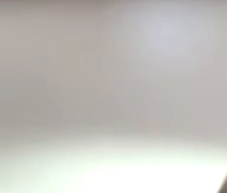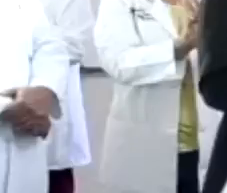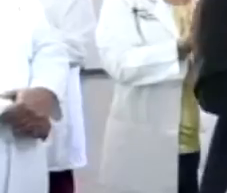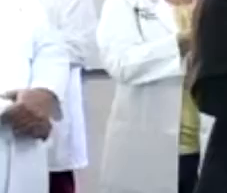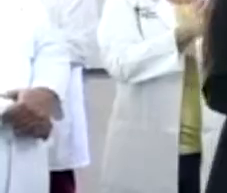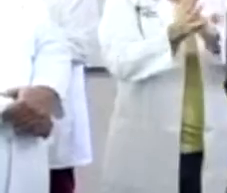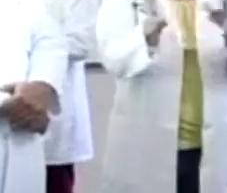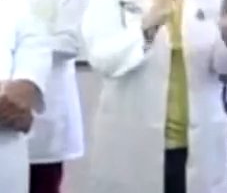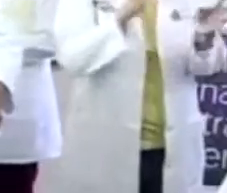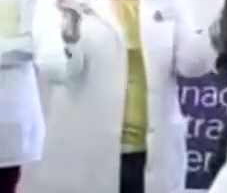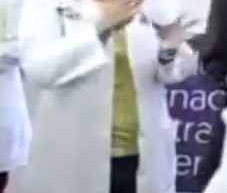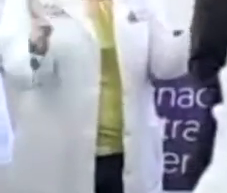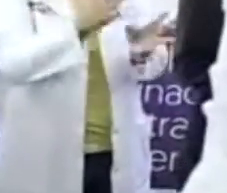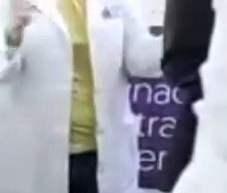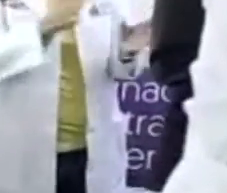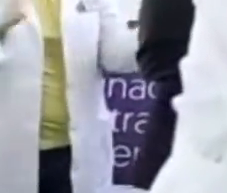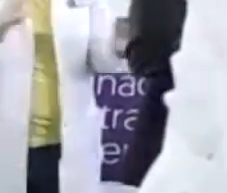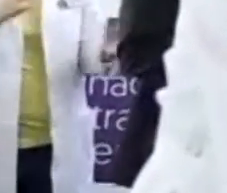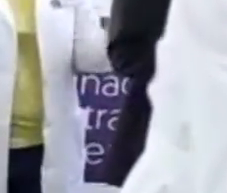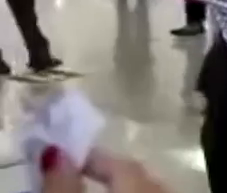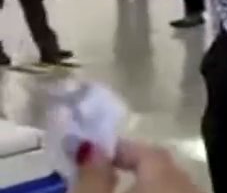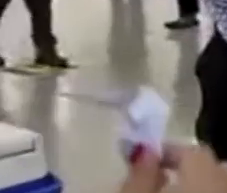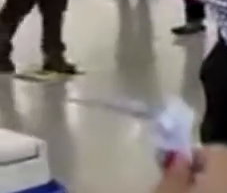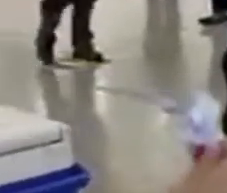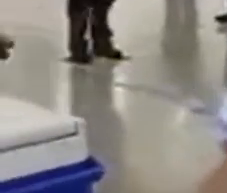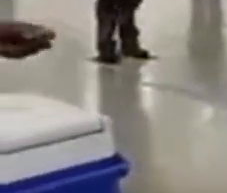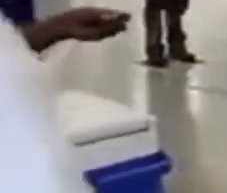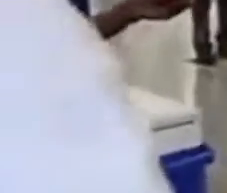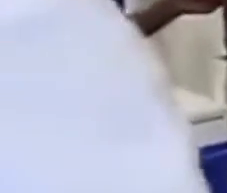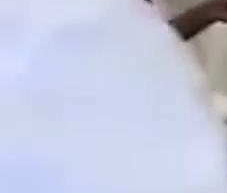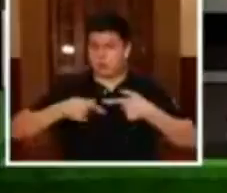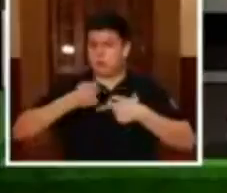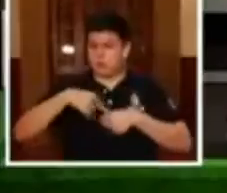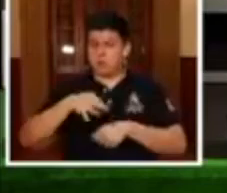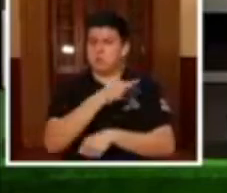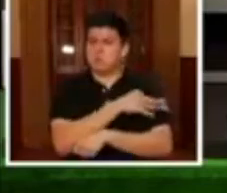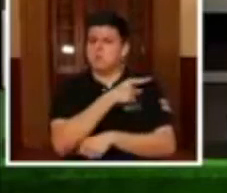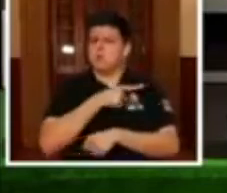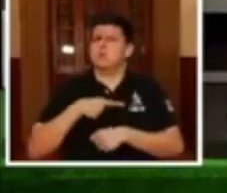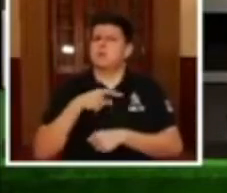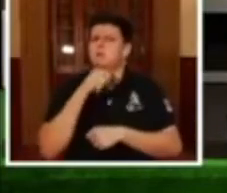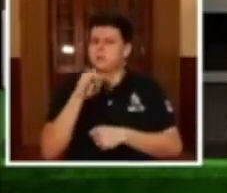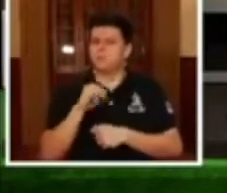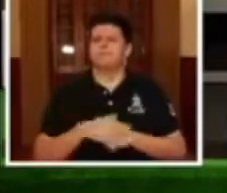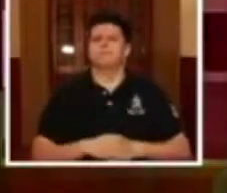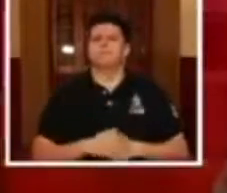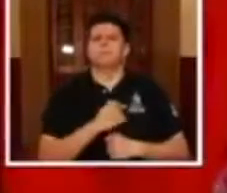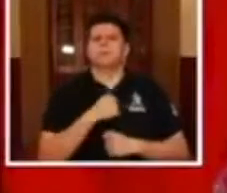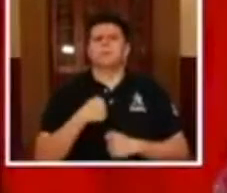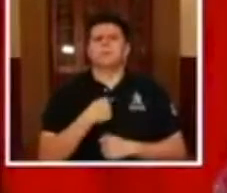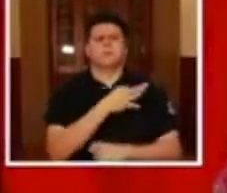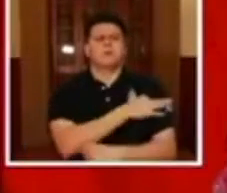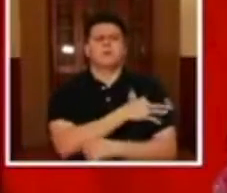inició este miércoles la campaña de vacunación contra la influenza la cual ha sido reforzada tendremos la vacuna disponible